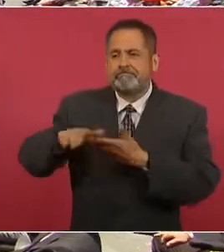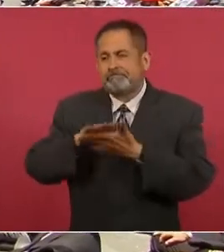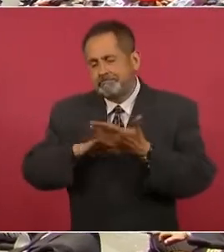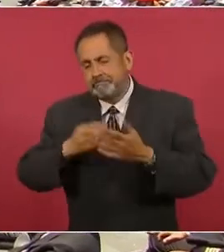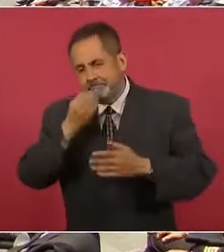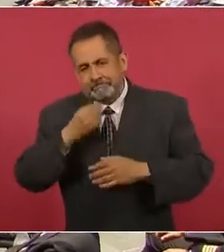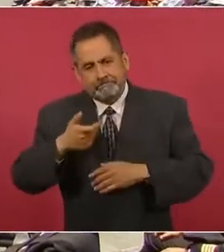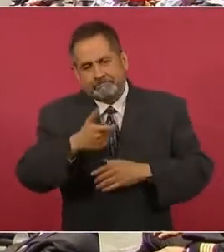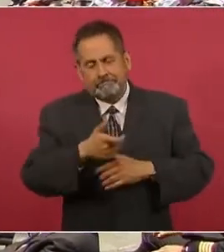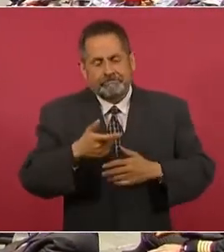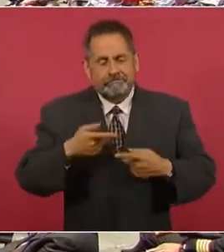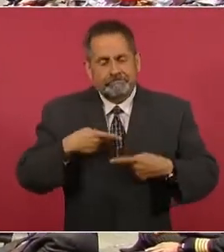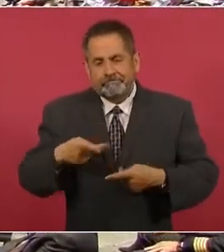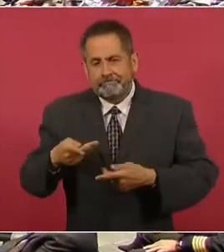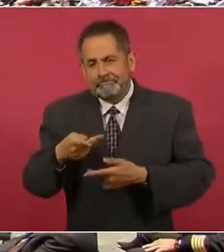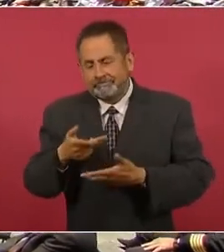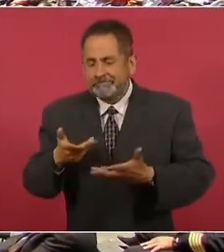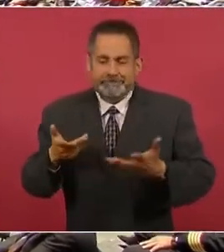a la gente pobre.